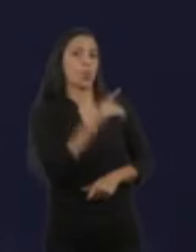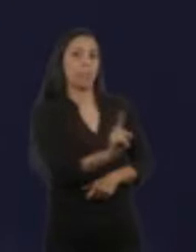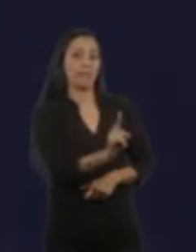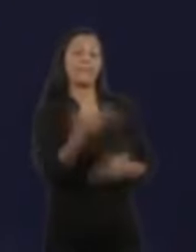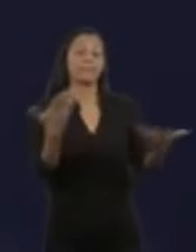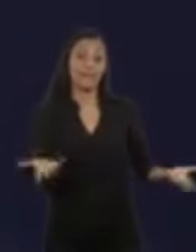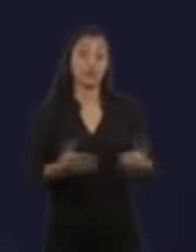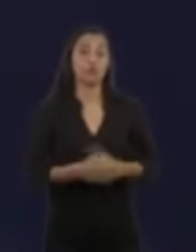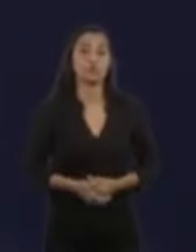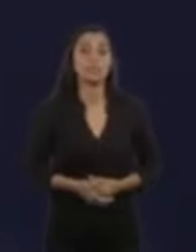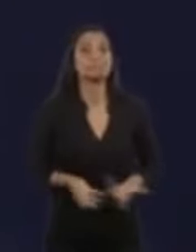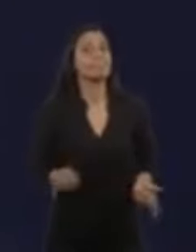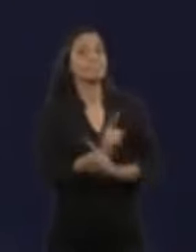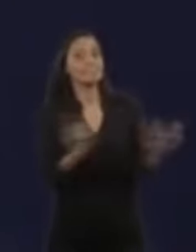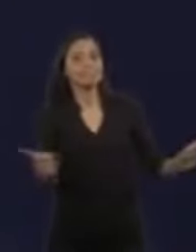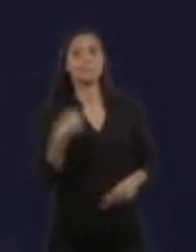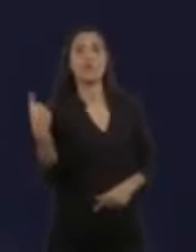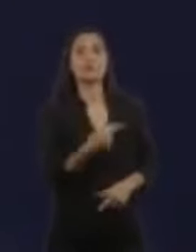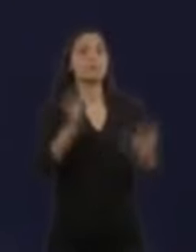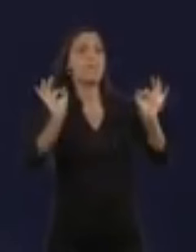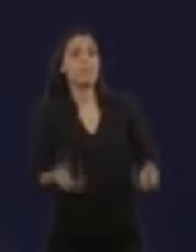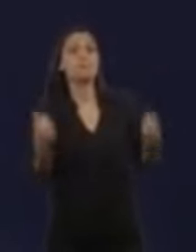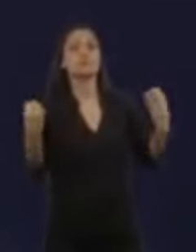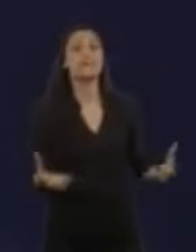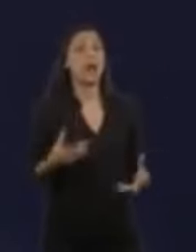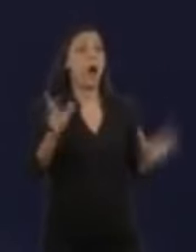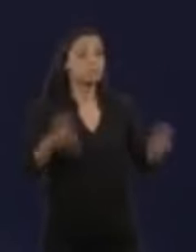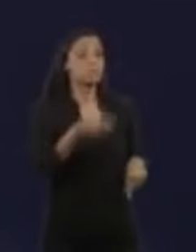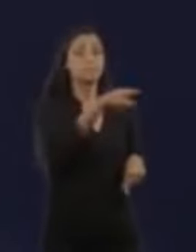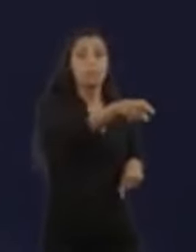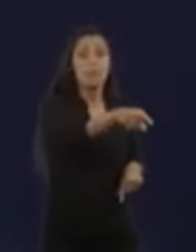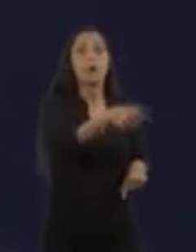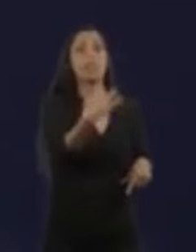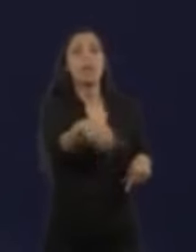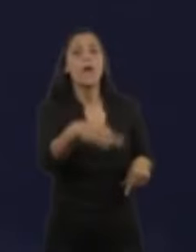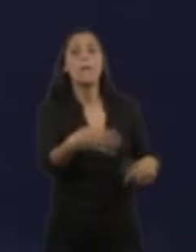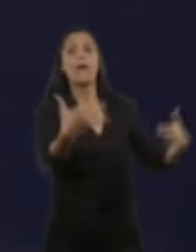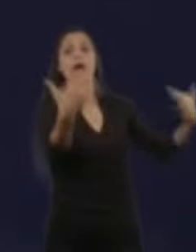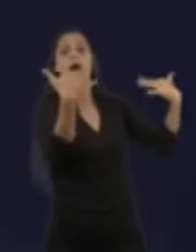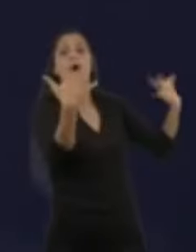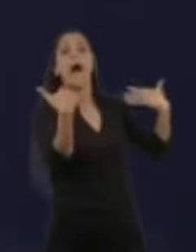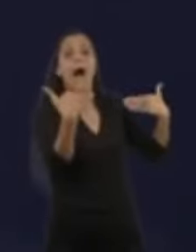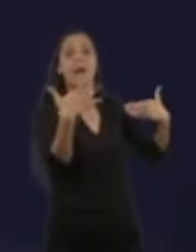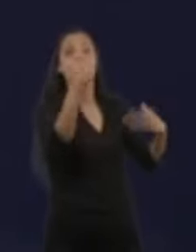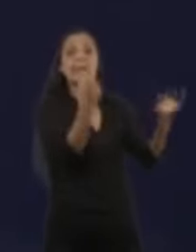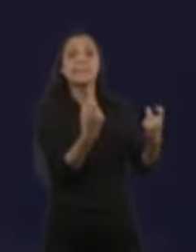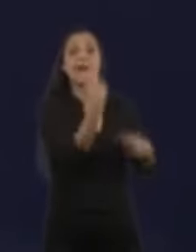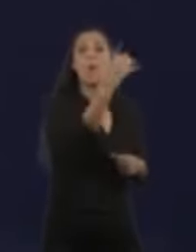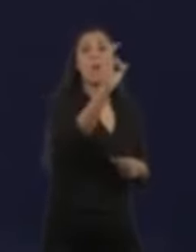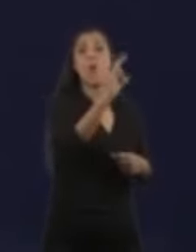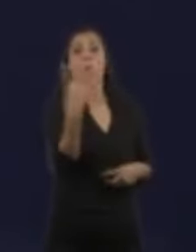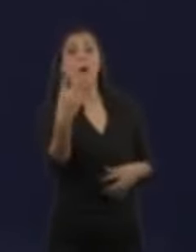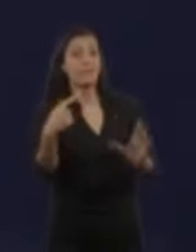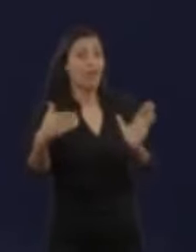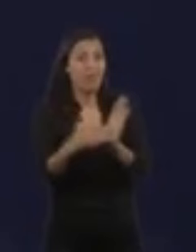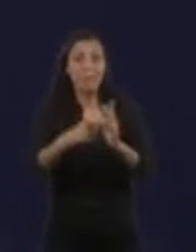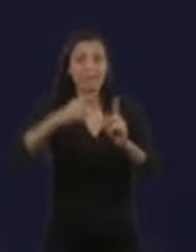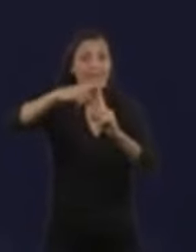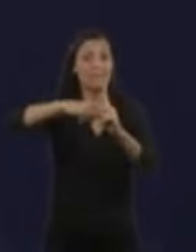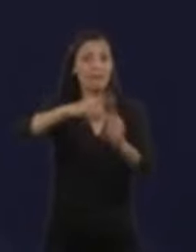sabemos tampoco Cuál va a ser la demanda no sé si vos vas a prender un aire acondicionado vas a tener cuatro eres acondicionados entonces hay